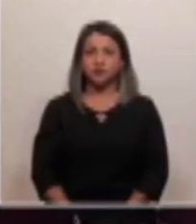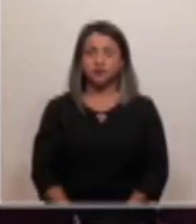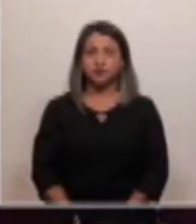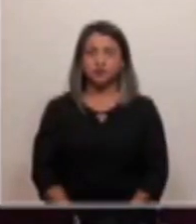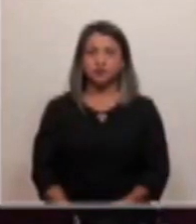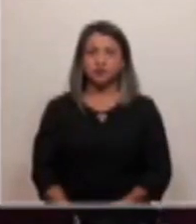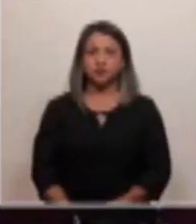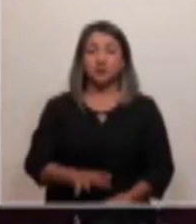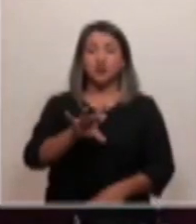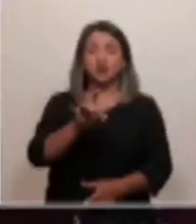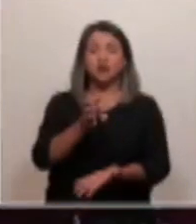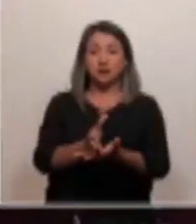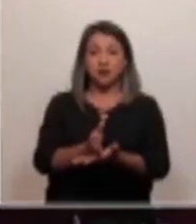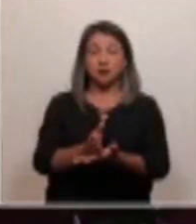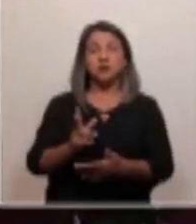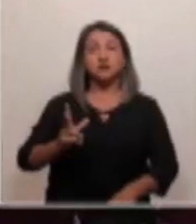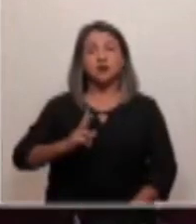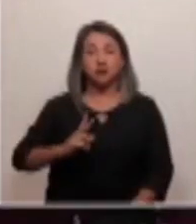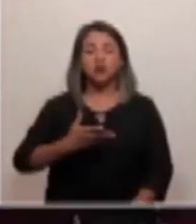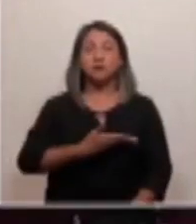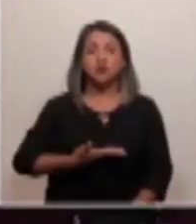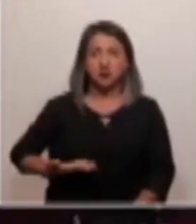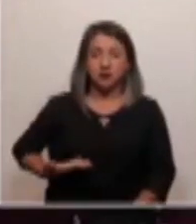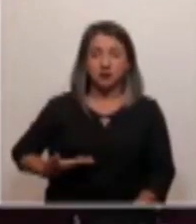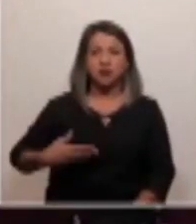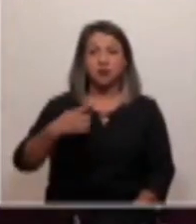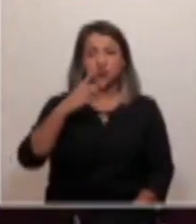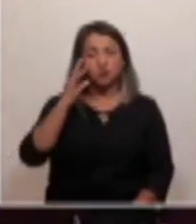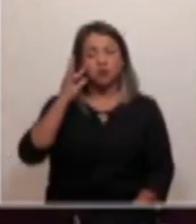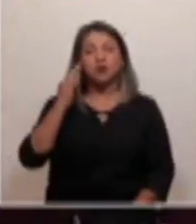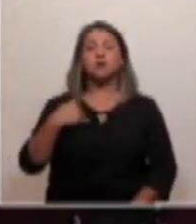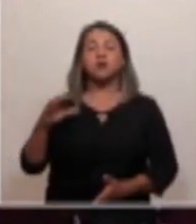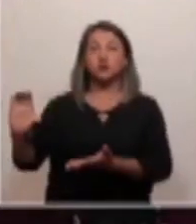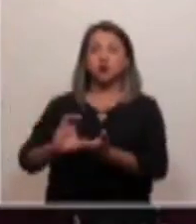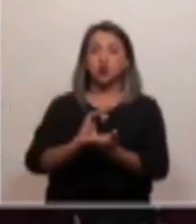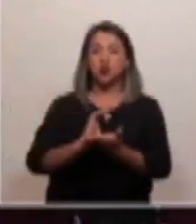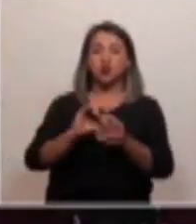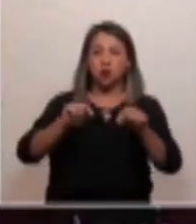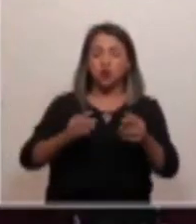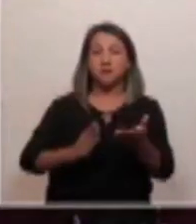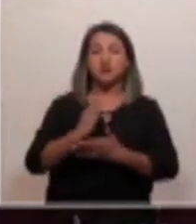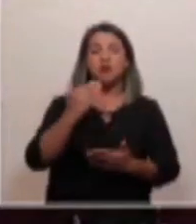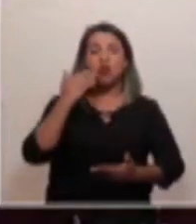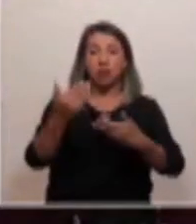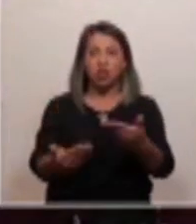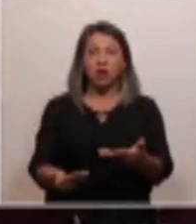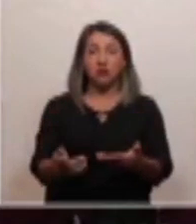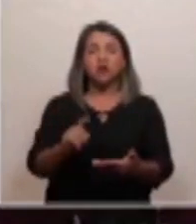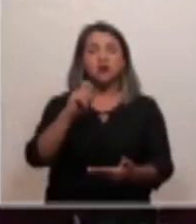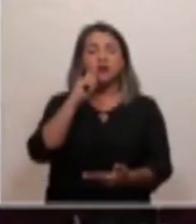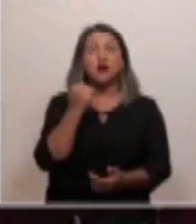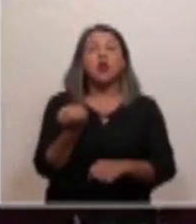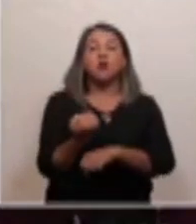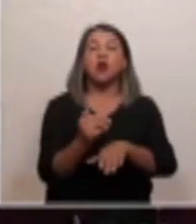Hemos decidido, señora Presidente, hacer entrega de nuestro sueldo a contar de ahora. No es un acto de caridad,